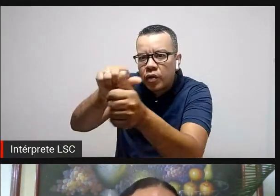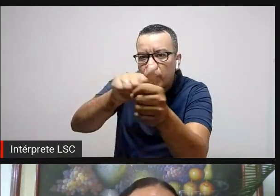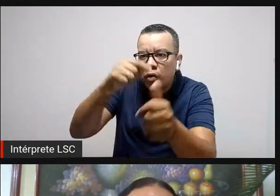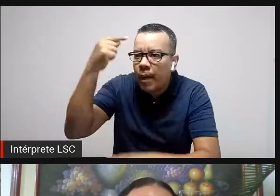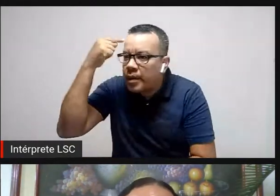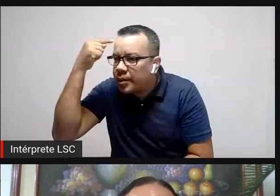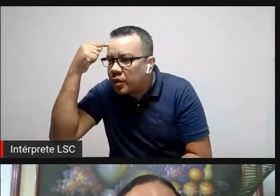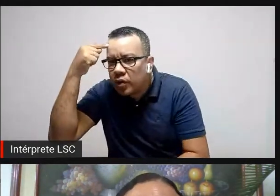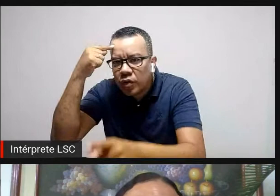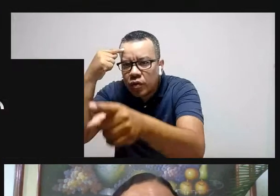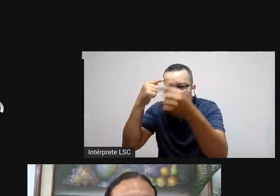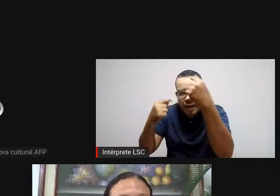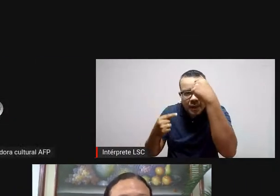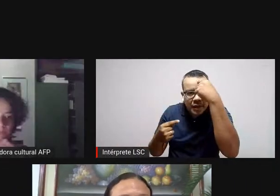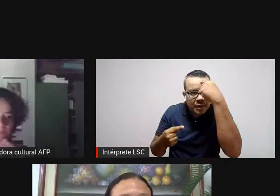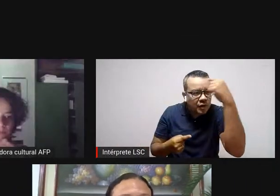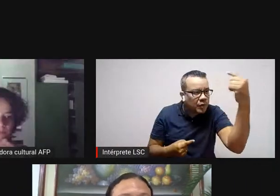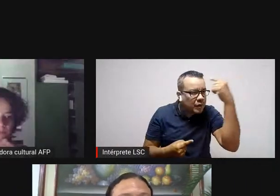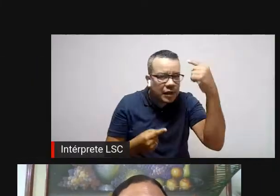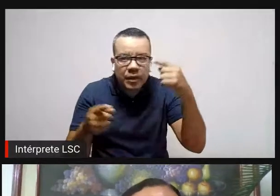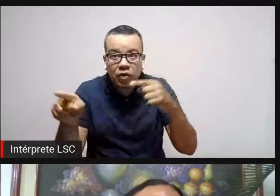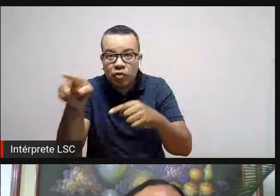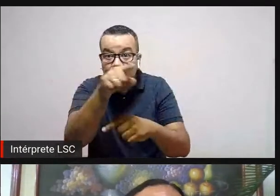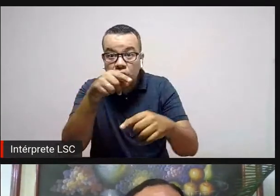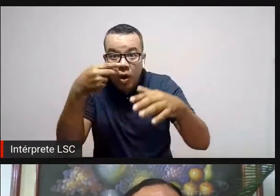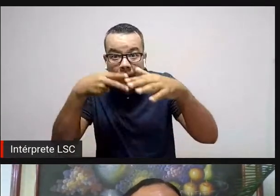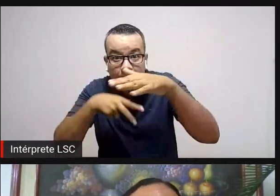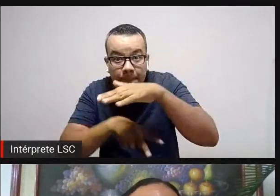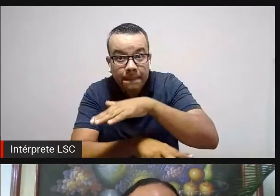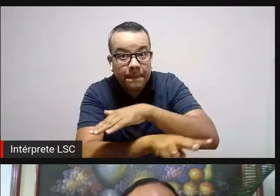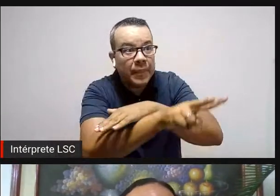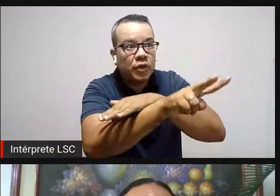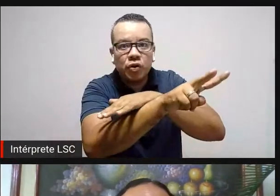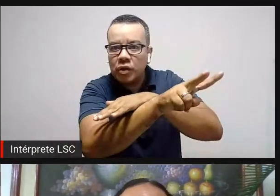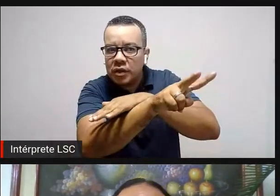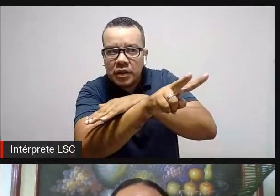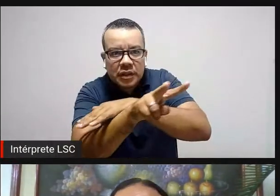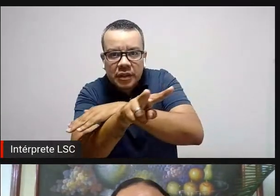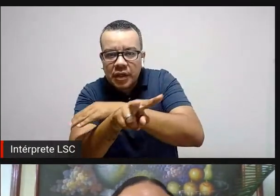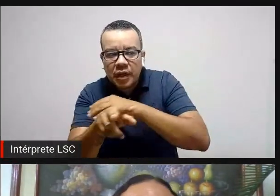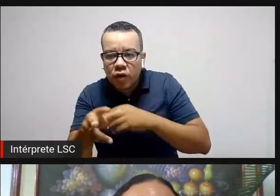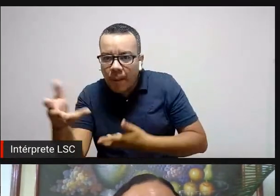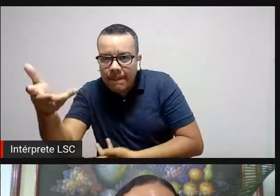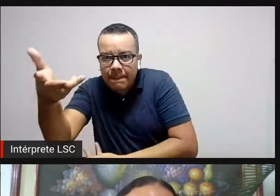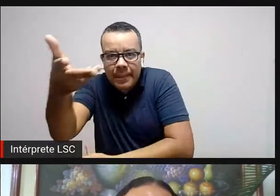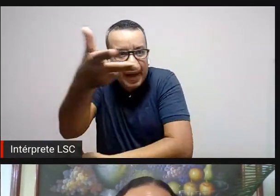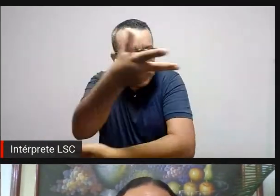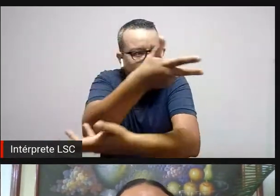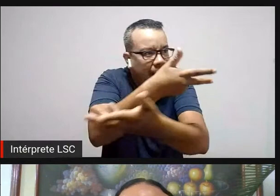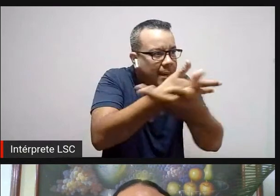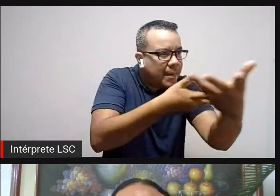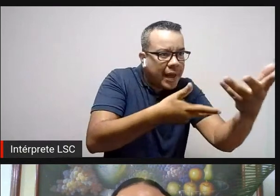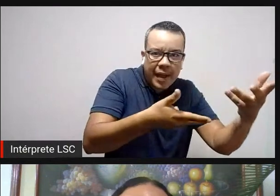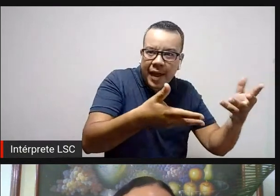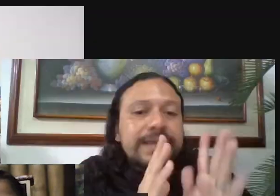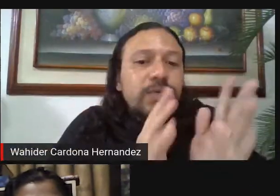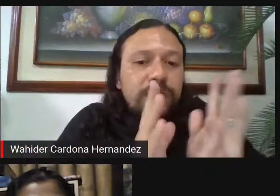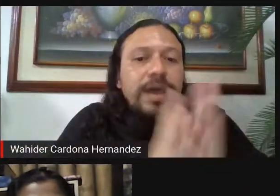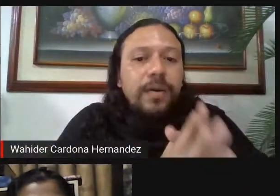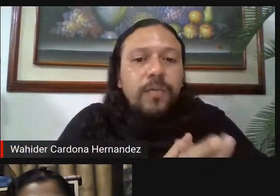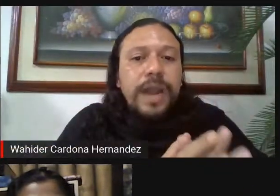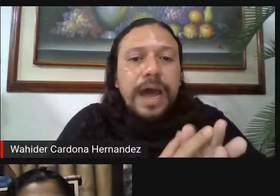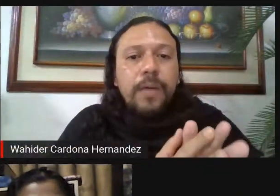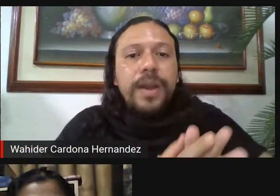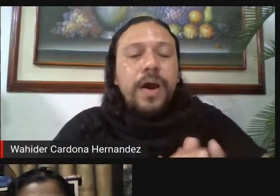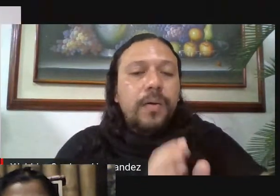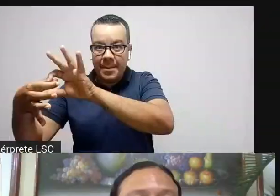sensaciones, todas esas visiones de mundo y se comenzaban a encadenar. Entonces, a partir de ahí